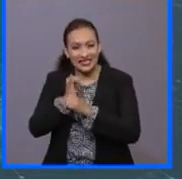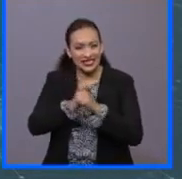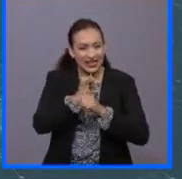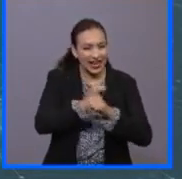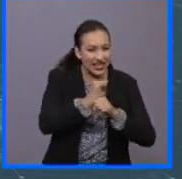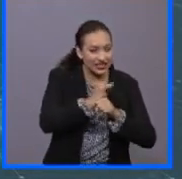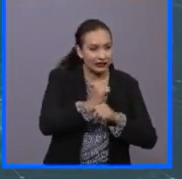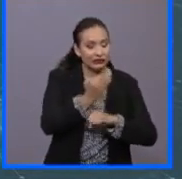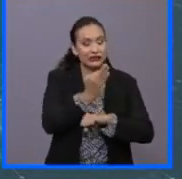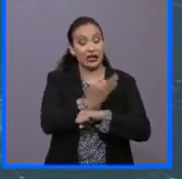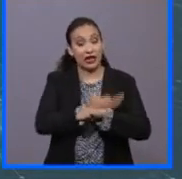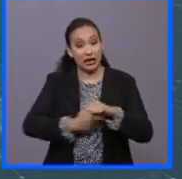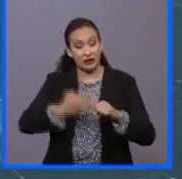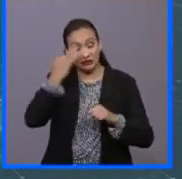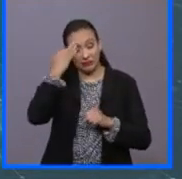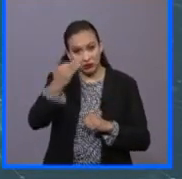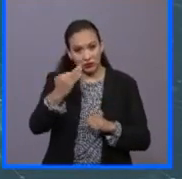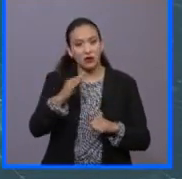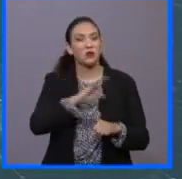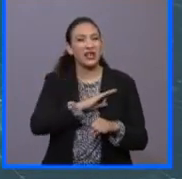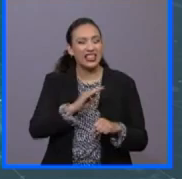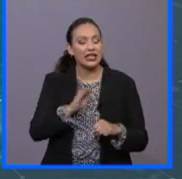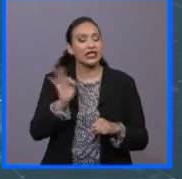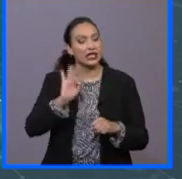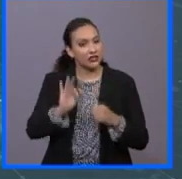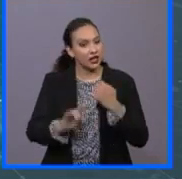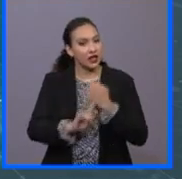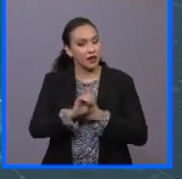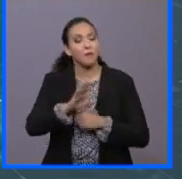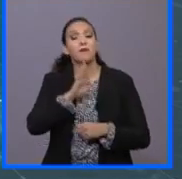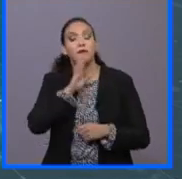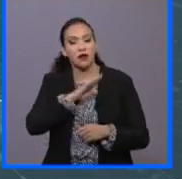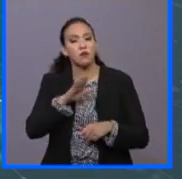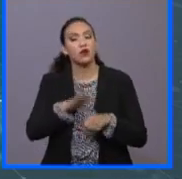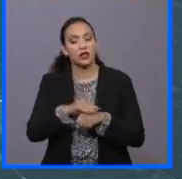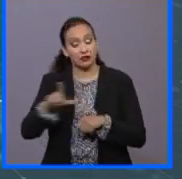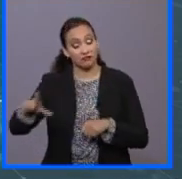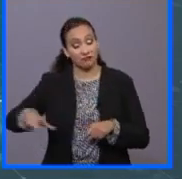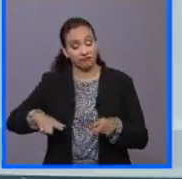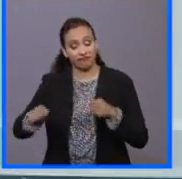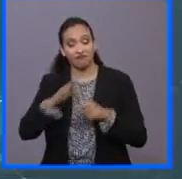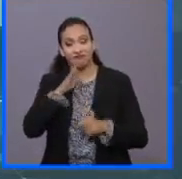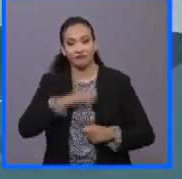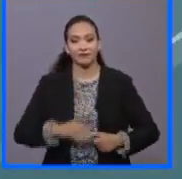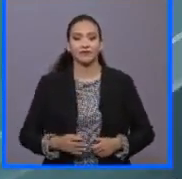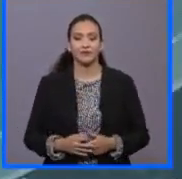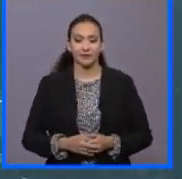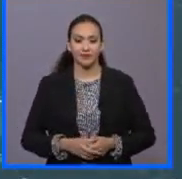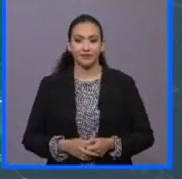previa puede constituir actividad irregular del Estado, determinó la primera sala.